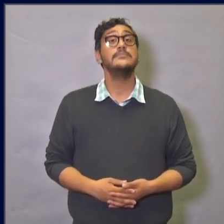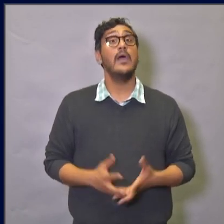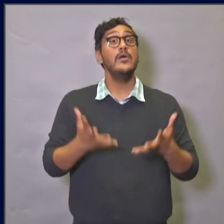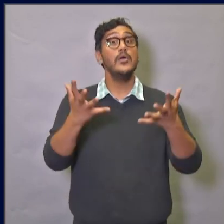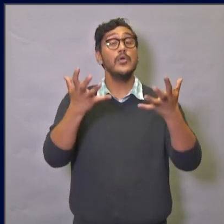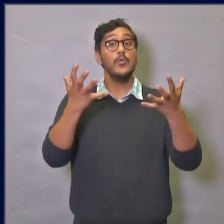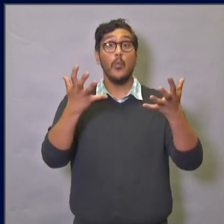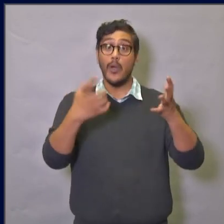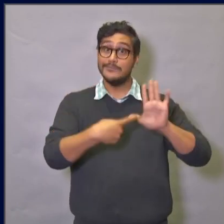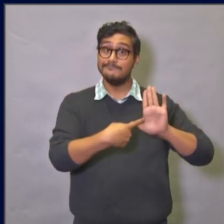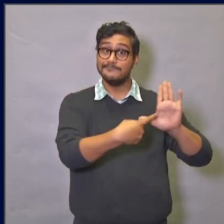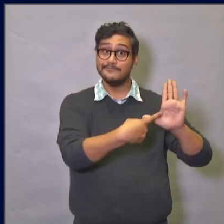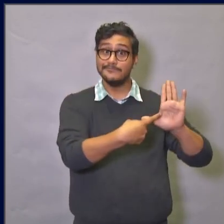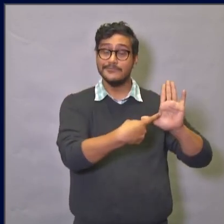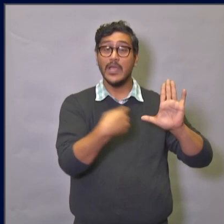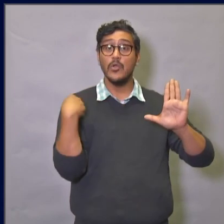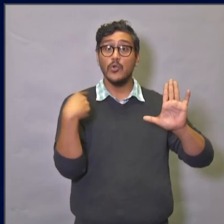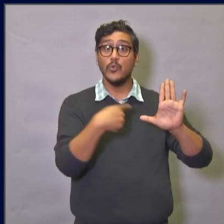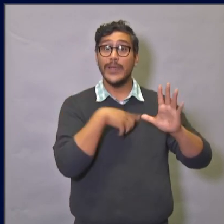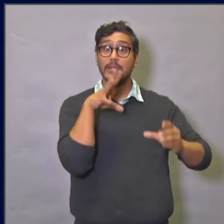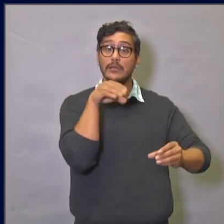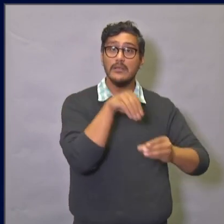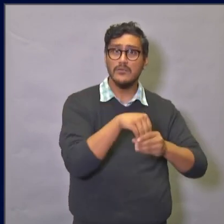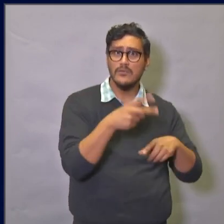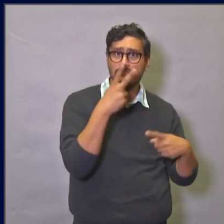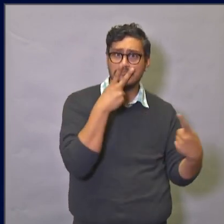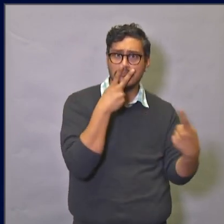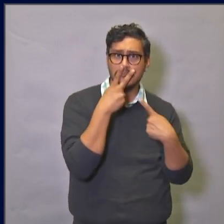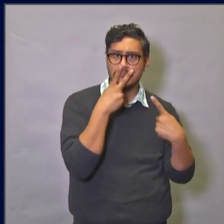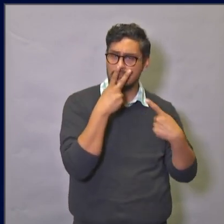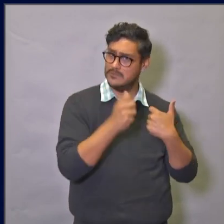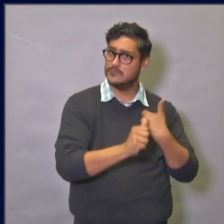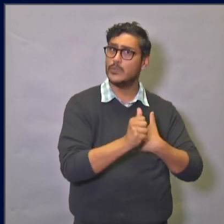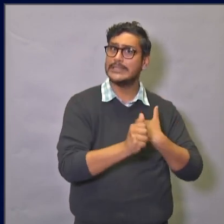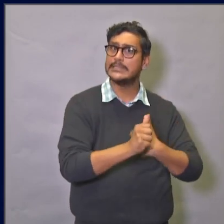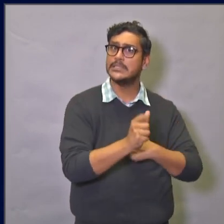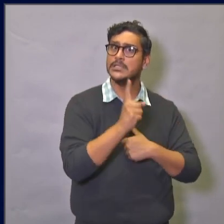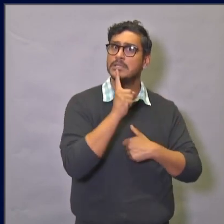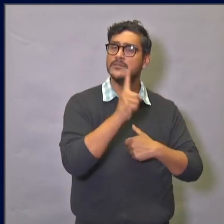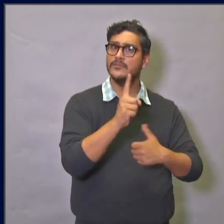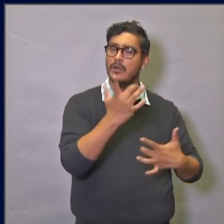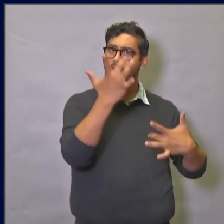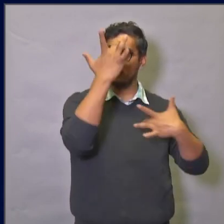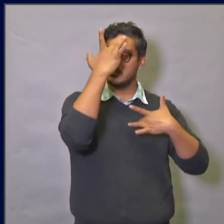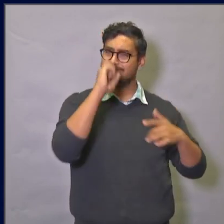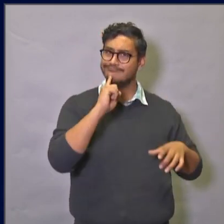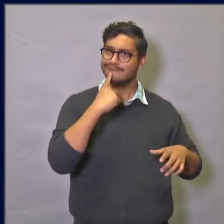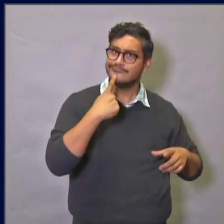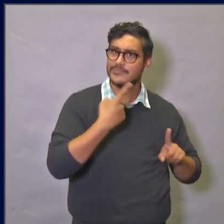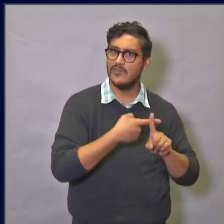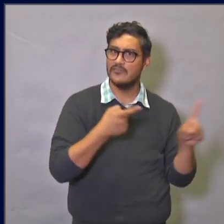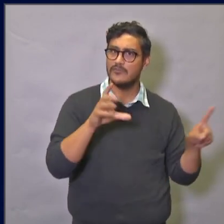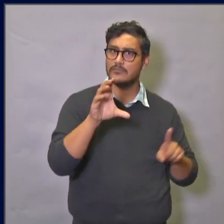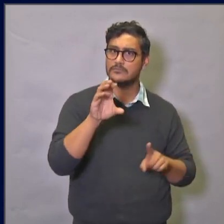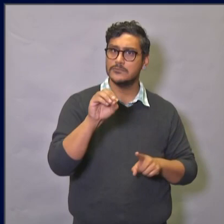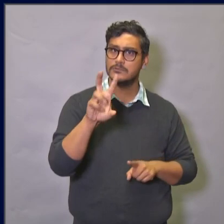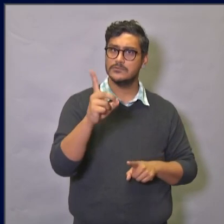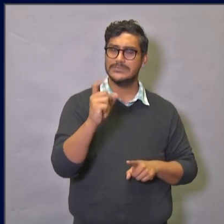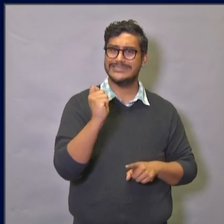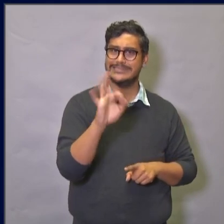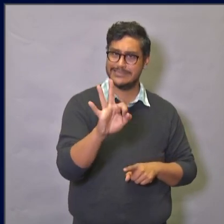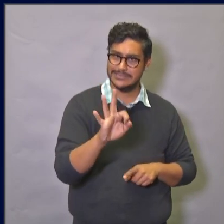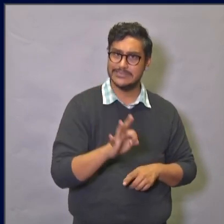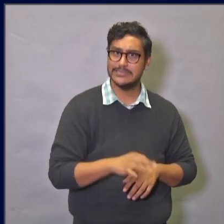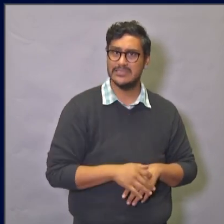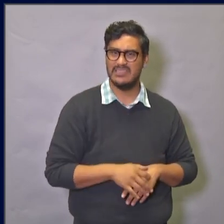Queremos señalar que incluimos el fumar como un factor de riesgo de enfermedad grave por causas de COVID-19.